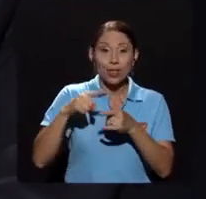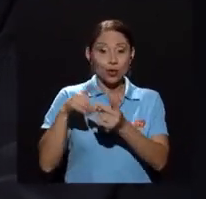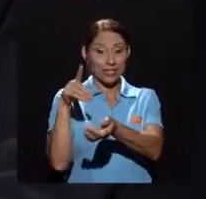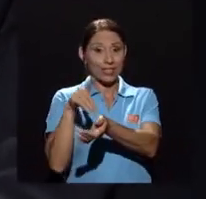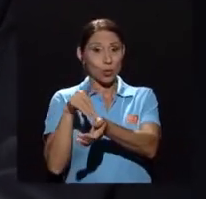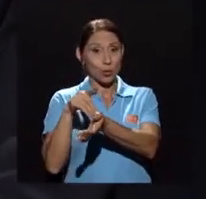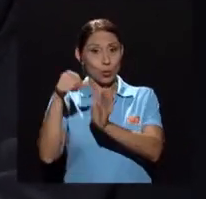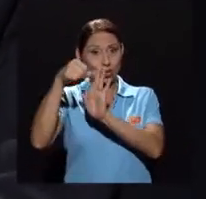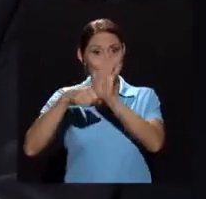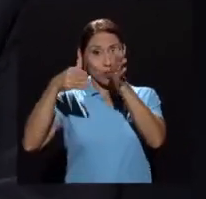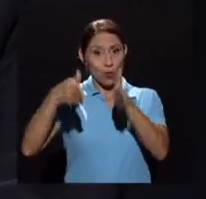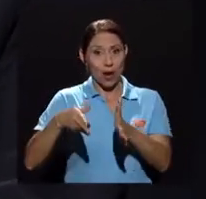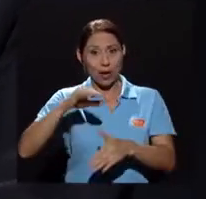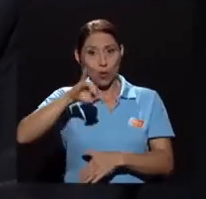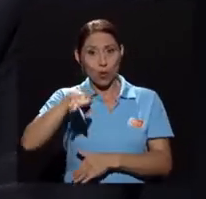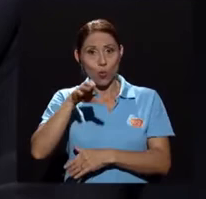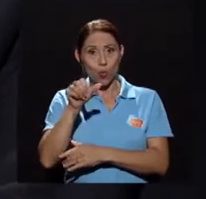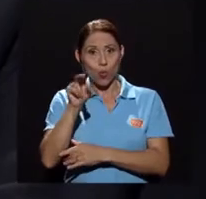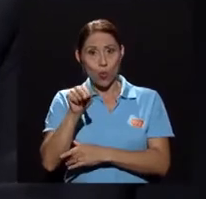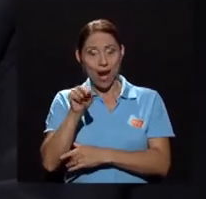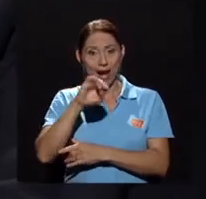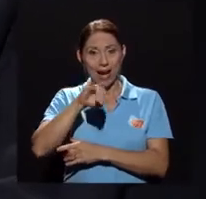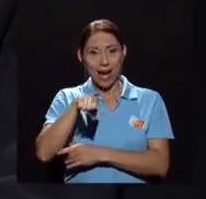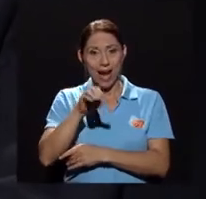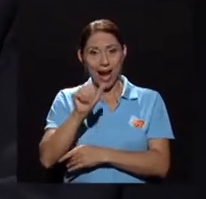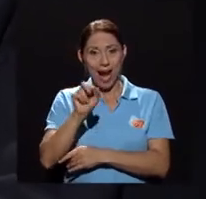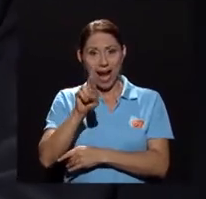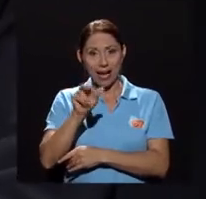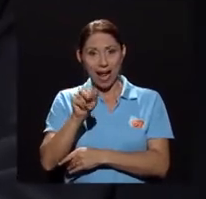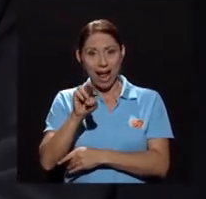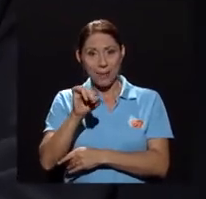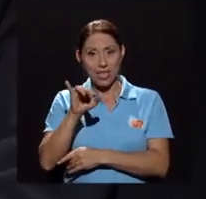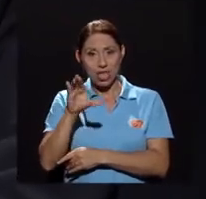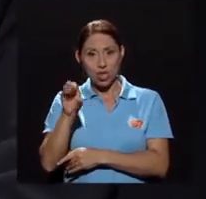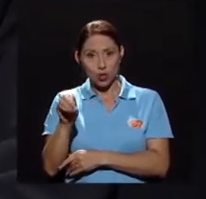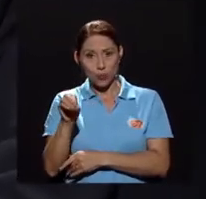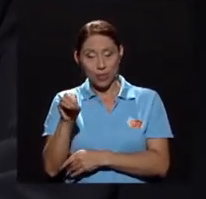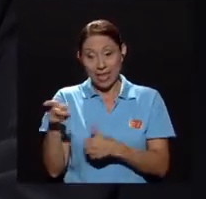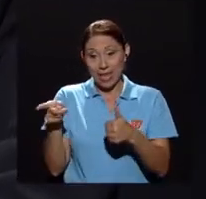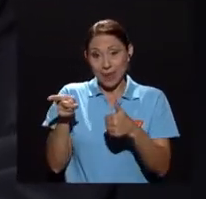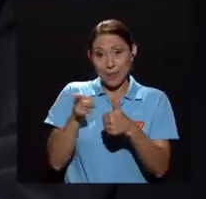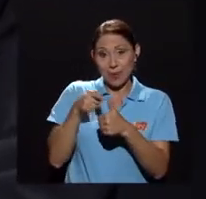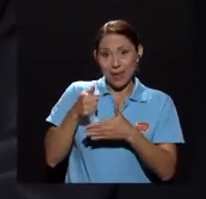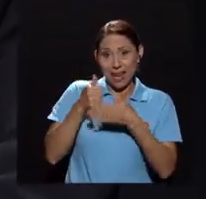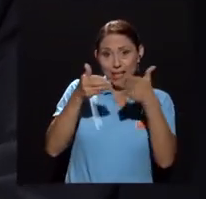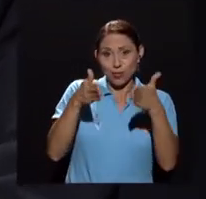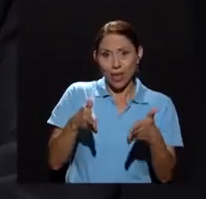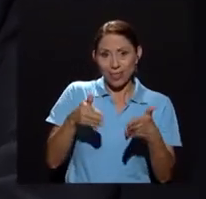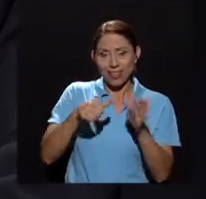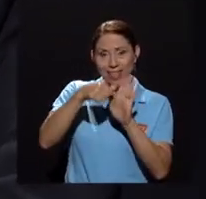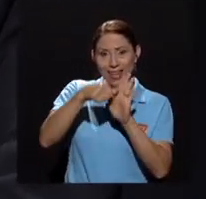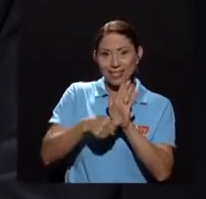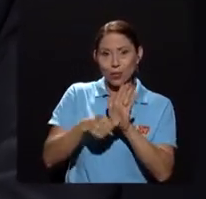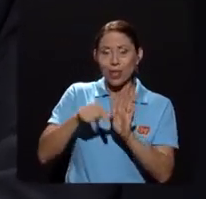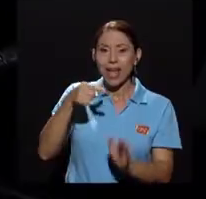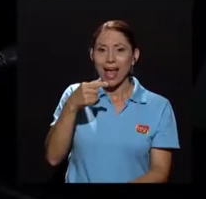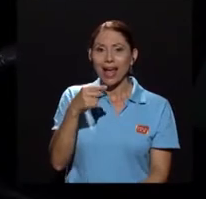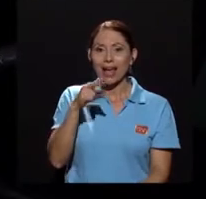un buen jaramillo y el primer ayudante de en la cirugía era guido miranda